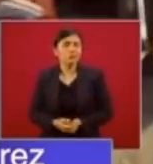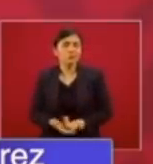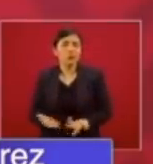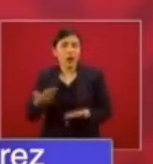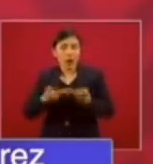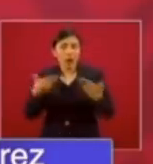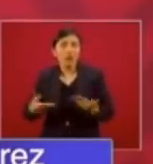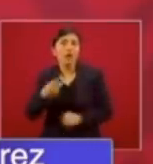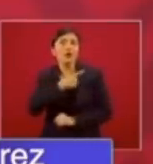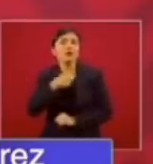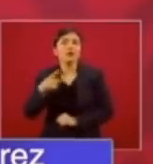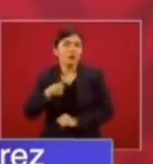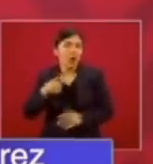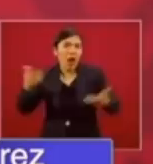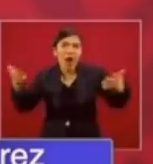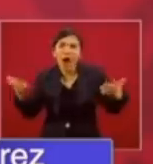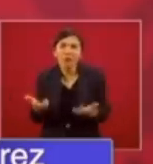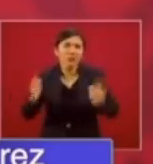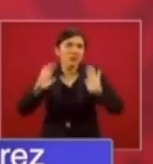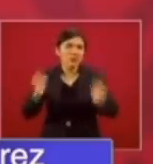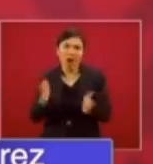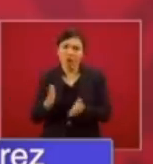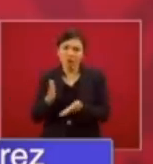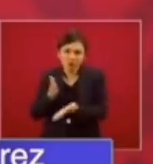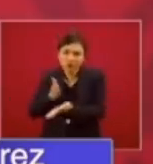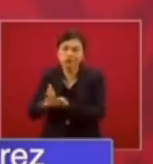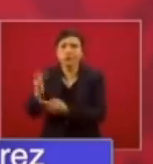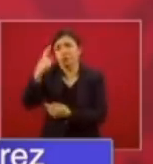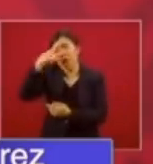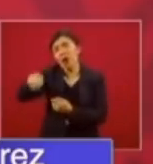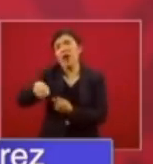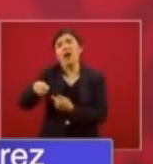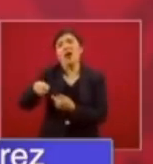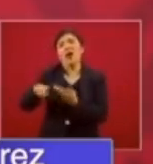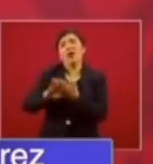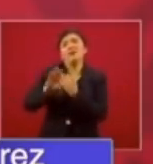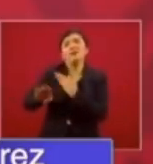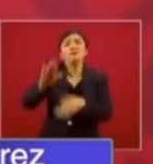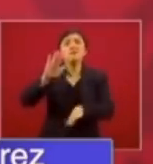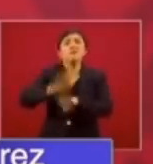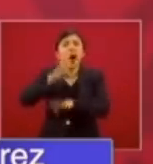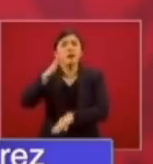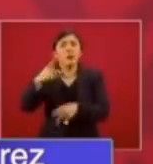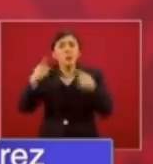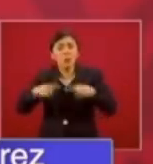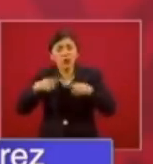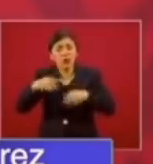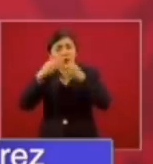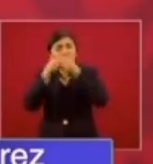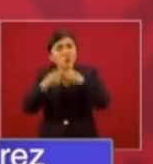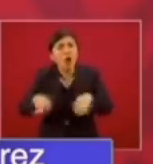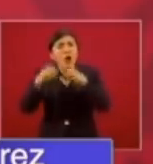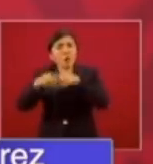tenemos que actuar para evitar más derramamiento de sangre.